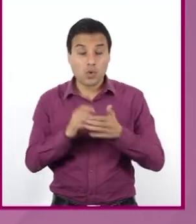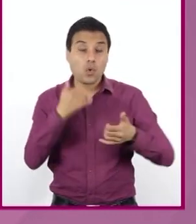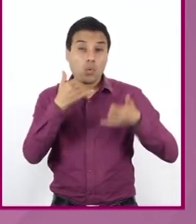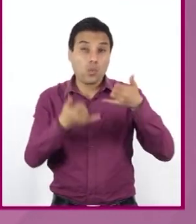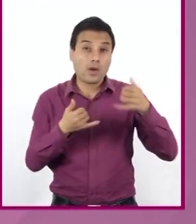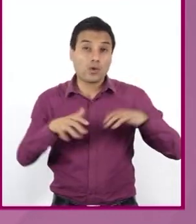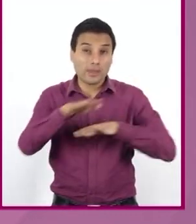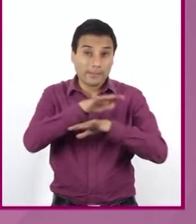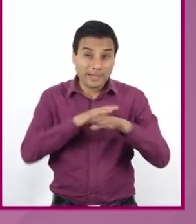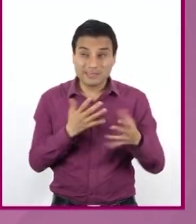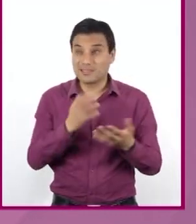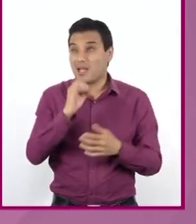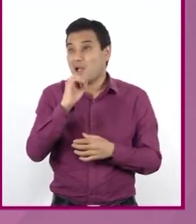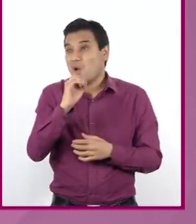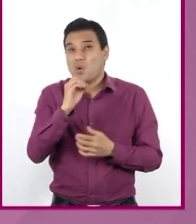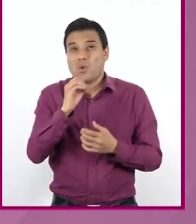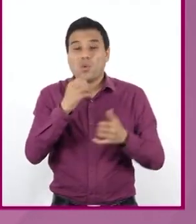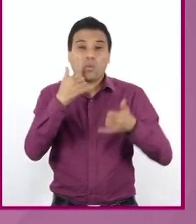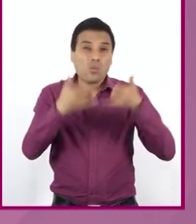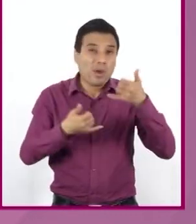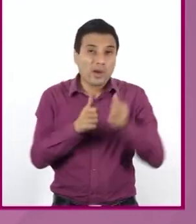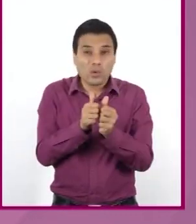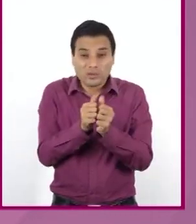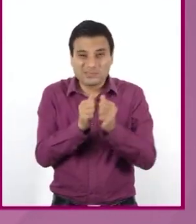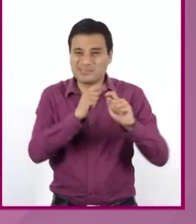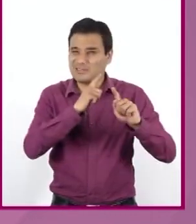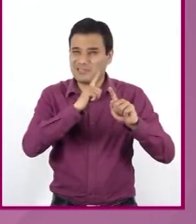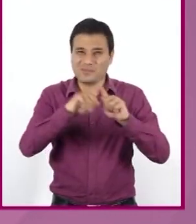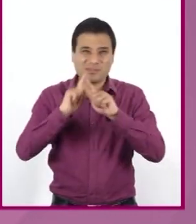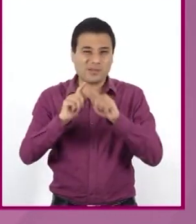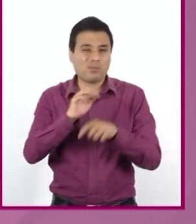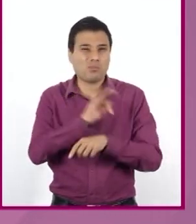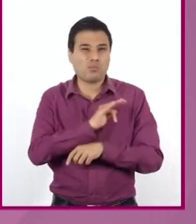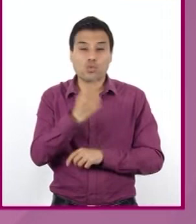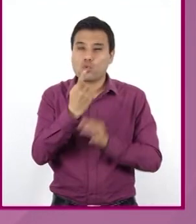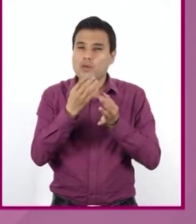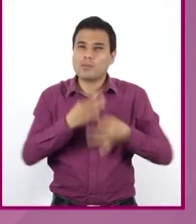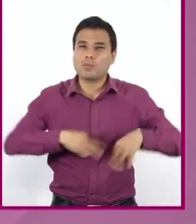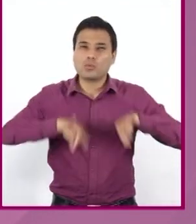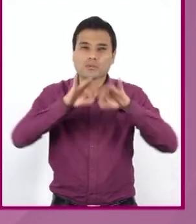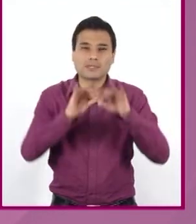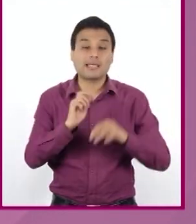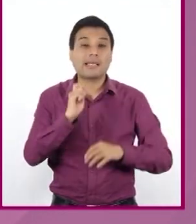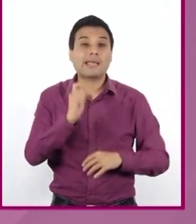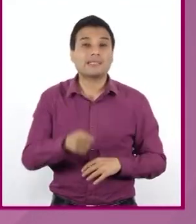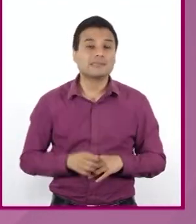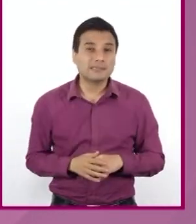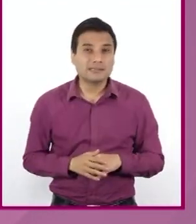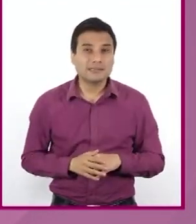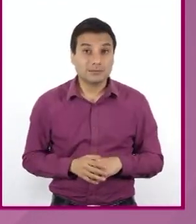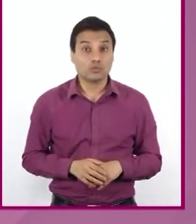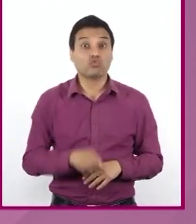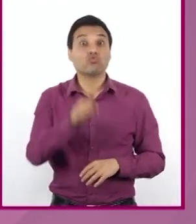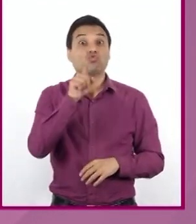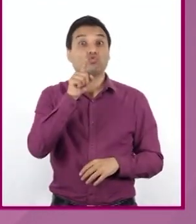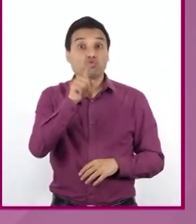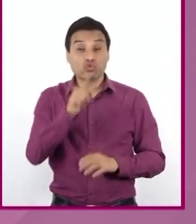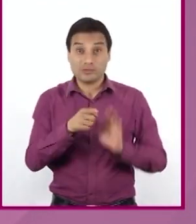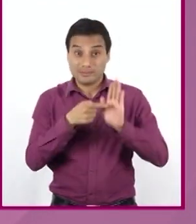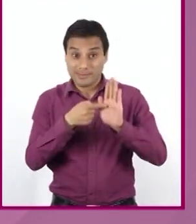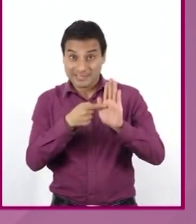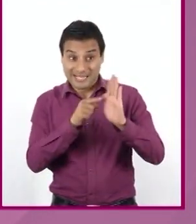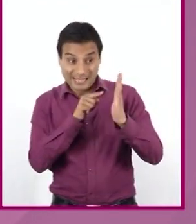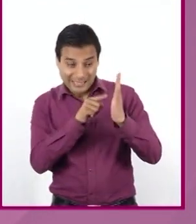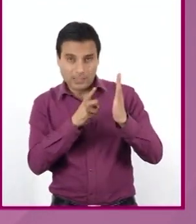juego interactivo o digital, entre otros. Lo que sí es importante es que en esencia ese recurso integre los elementos